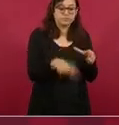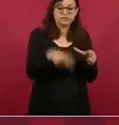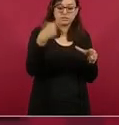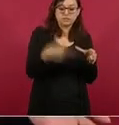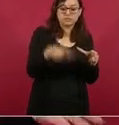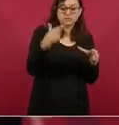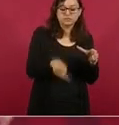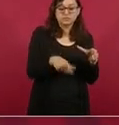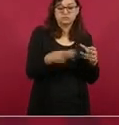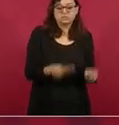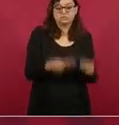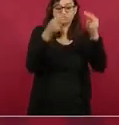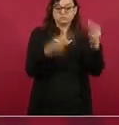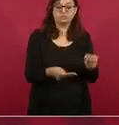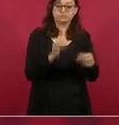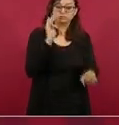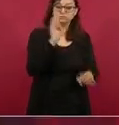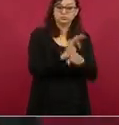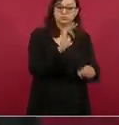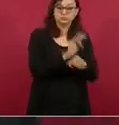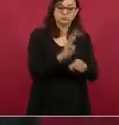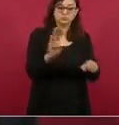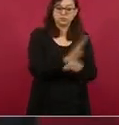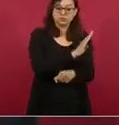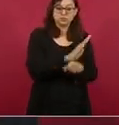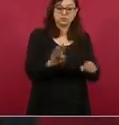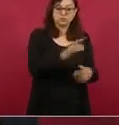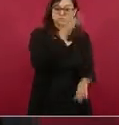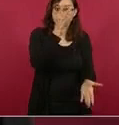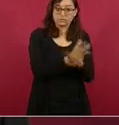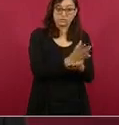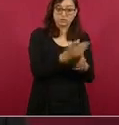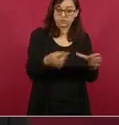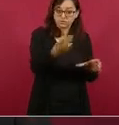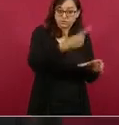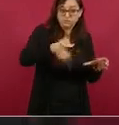del lucro, a todos nos va a ir mal.